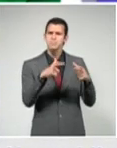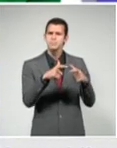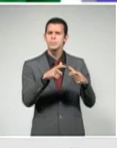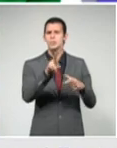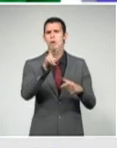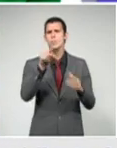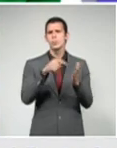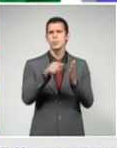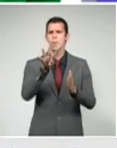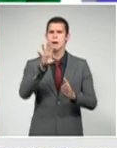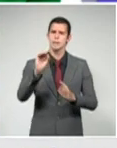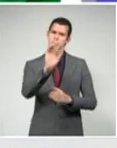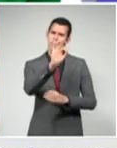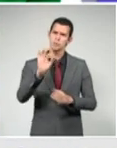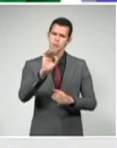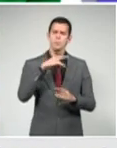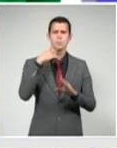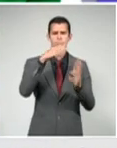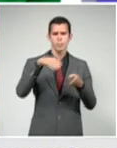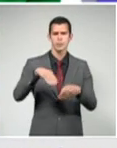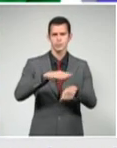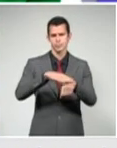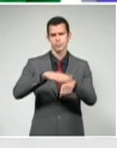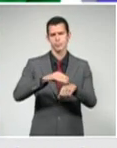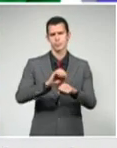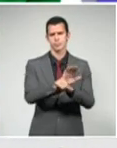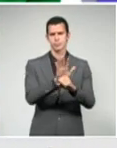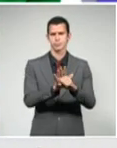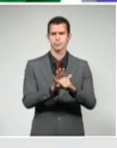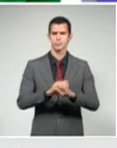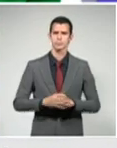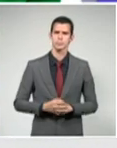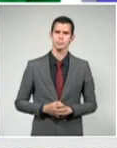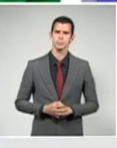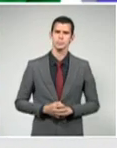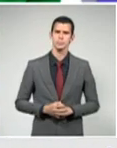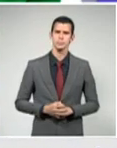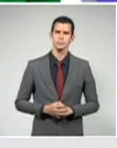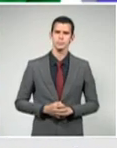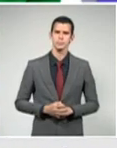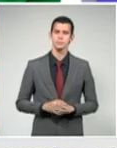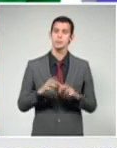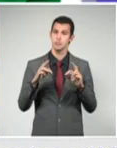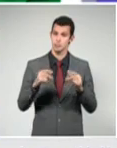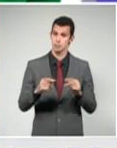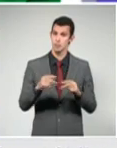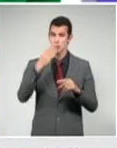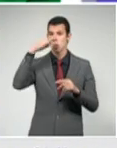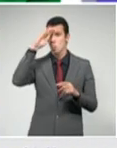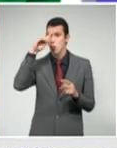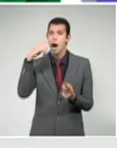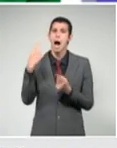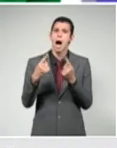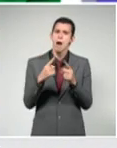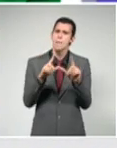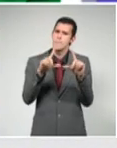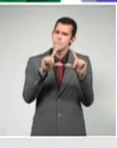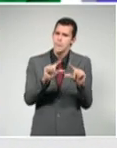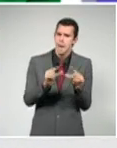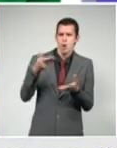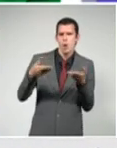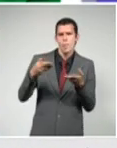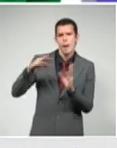2,40%. Reitero, inferior, pero con lo cual estamos inconformes,